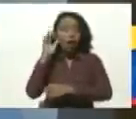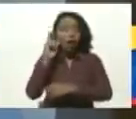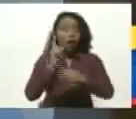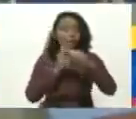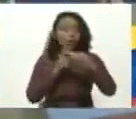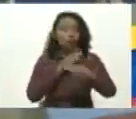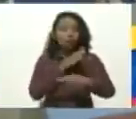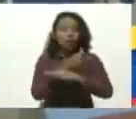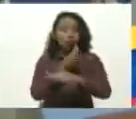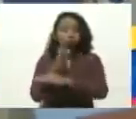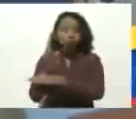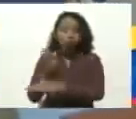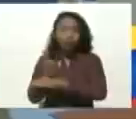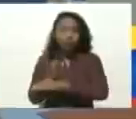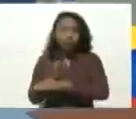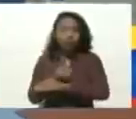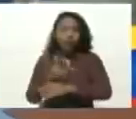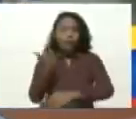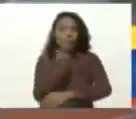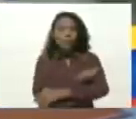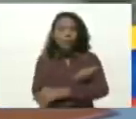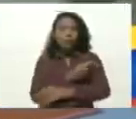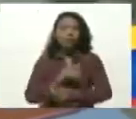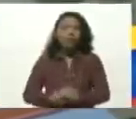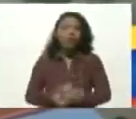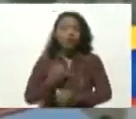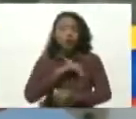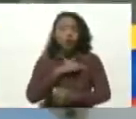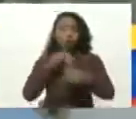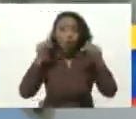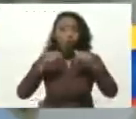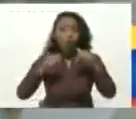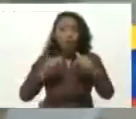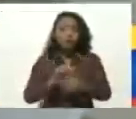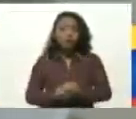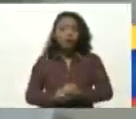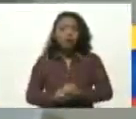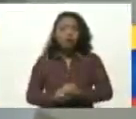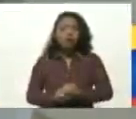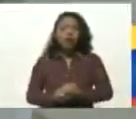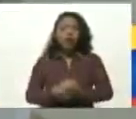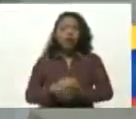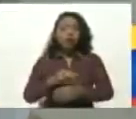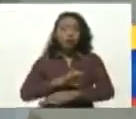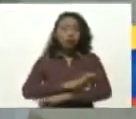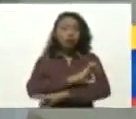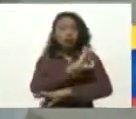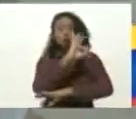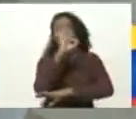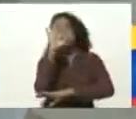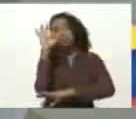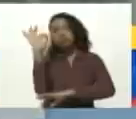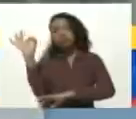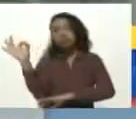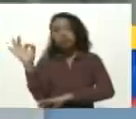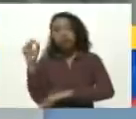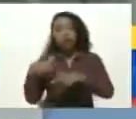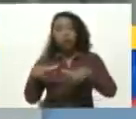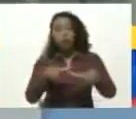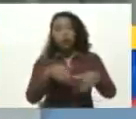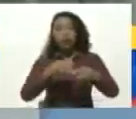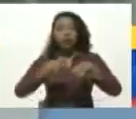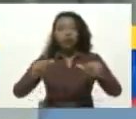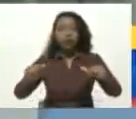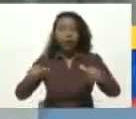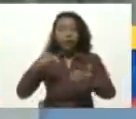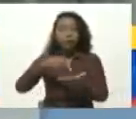de despistaje y la vacunación. Nosotros en el día de hoy hemos estado todo el día en área territorial,